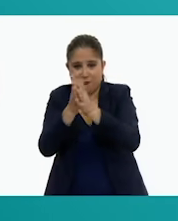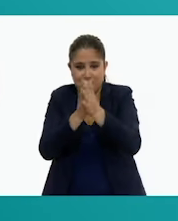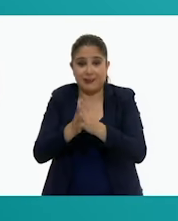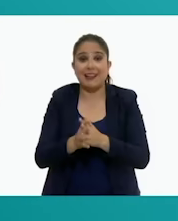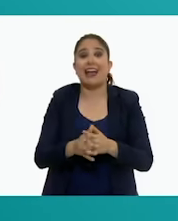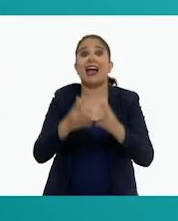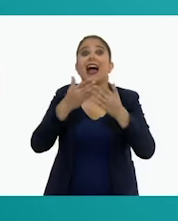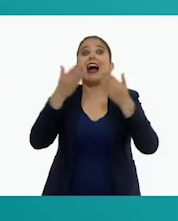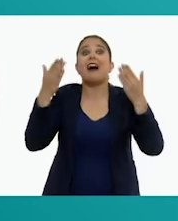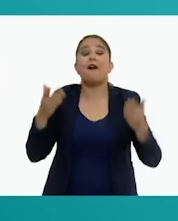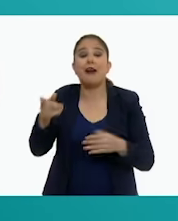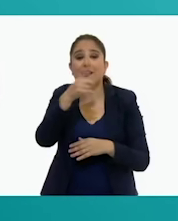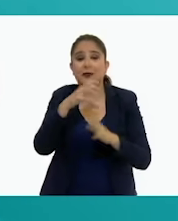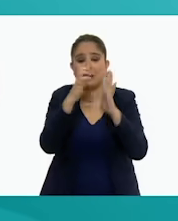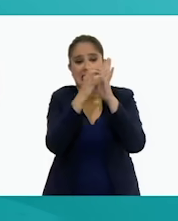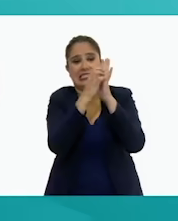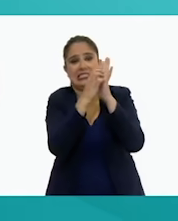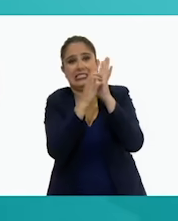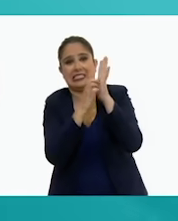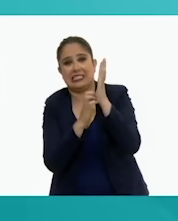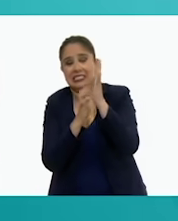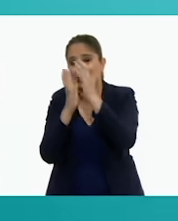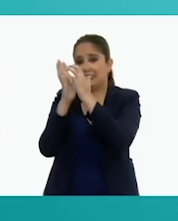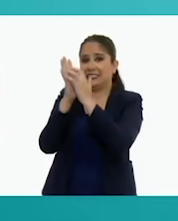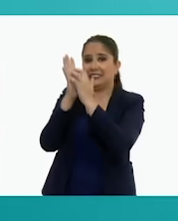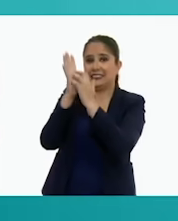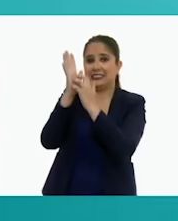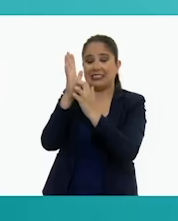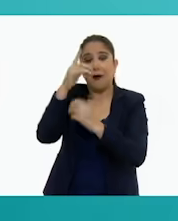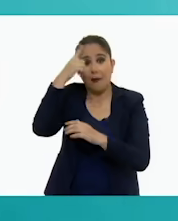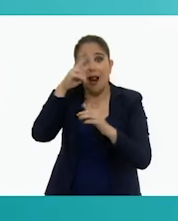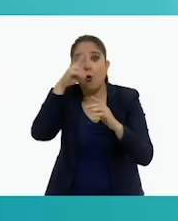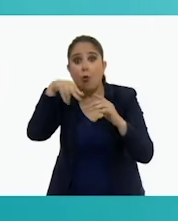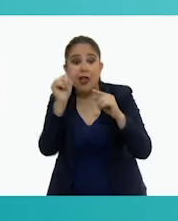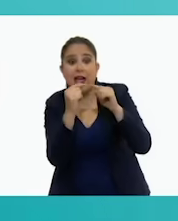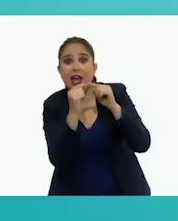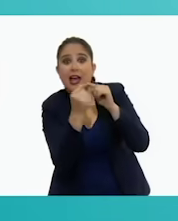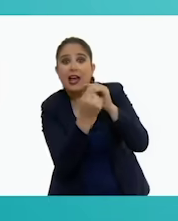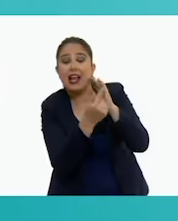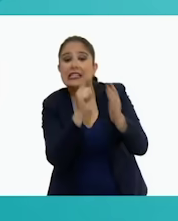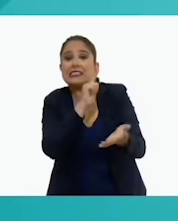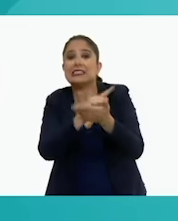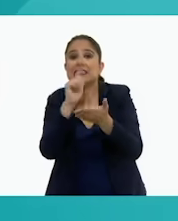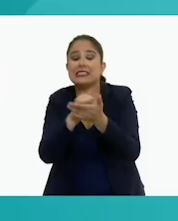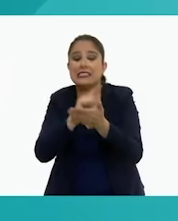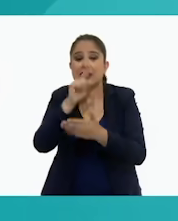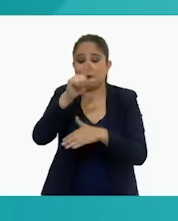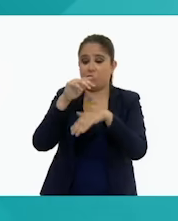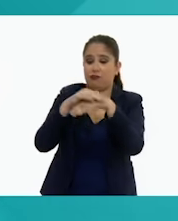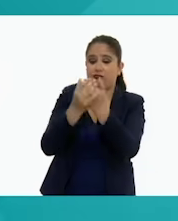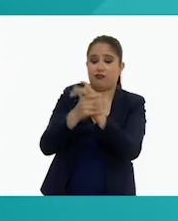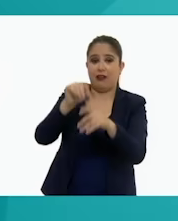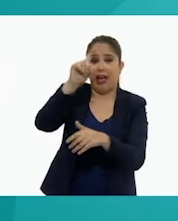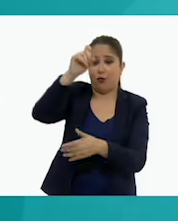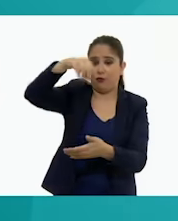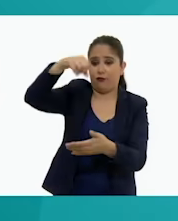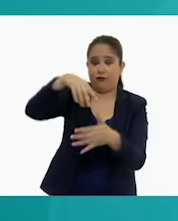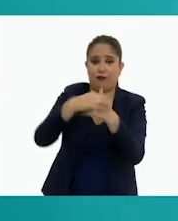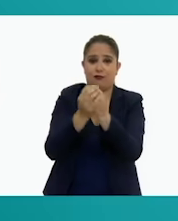Ahora, como que rasguñas la palma de tus manos para lavar tus uñas. Enjuaga tus manos con agua.